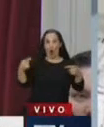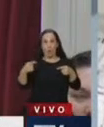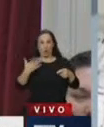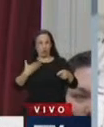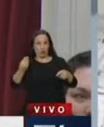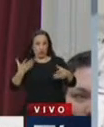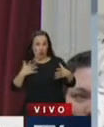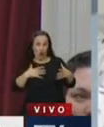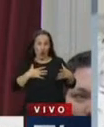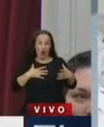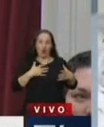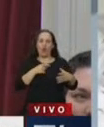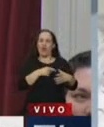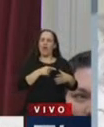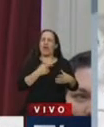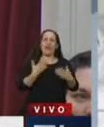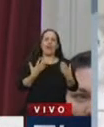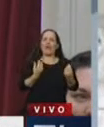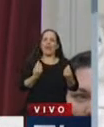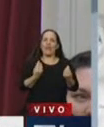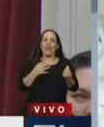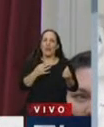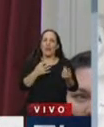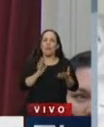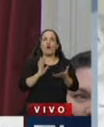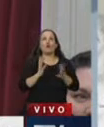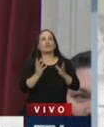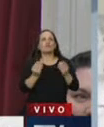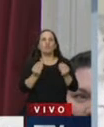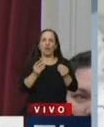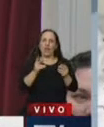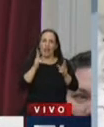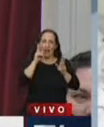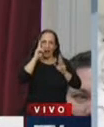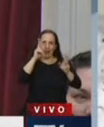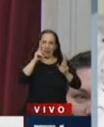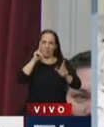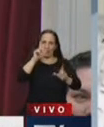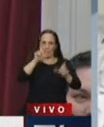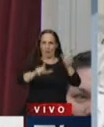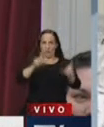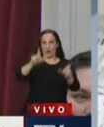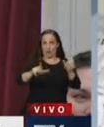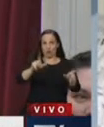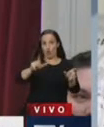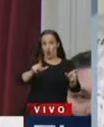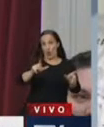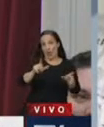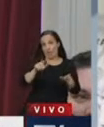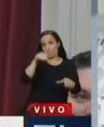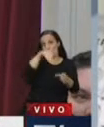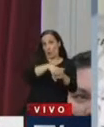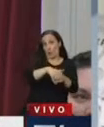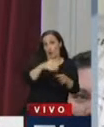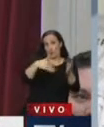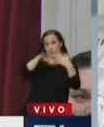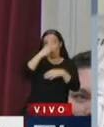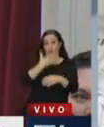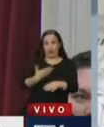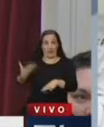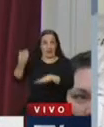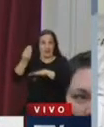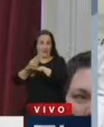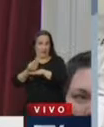este gobierno. Y por lo tanto, luego hay distintas formas de expresar lo mismo. Algunas de las formas son votar el acompañamiento y después en